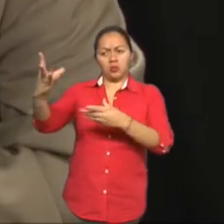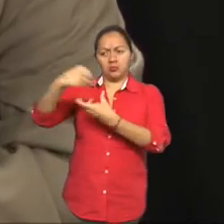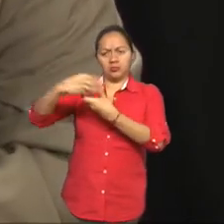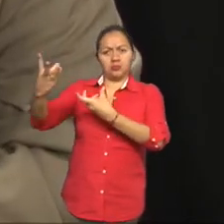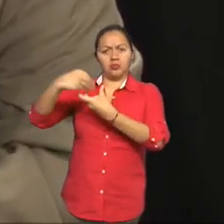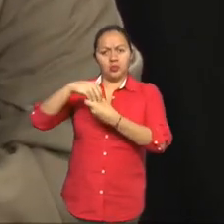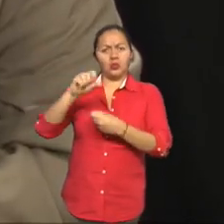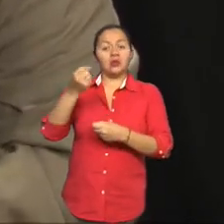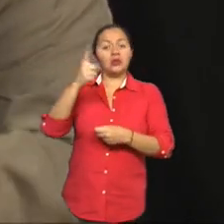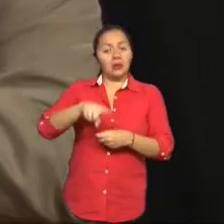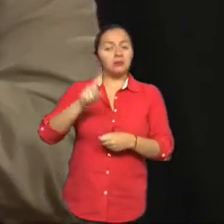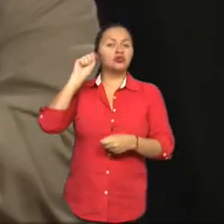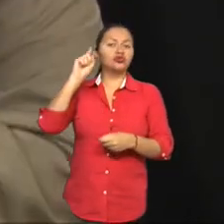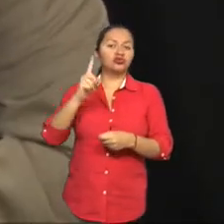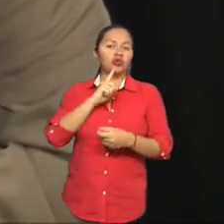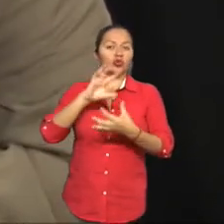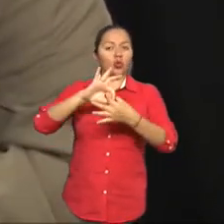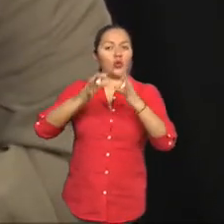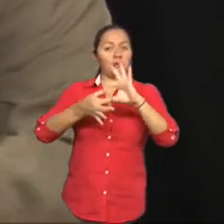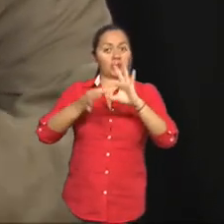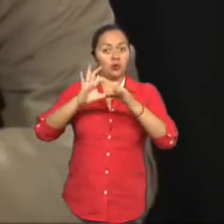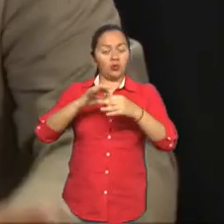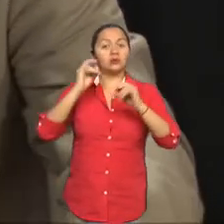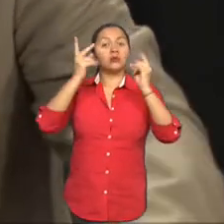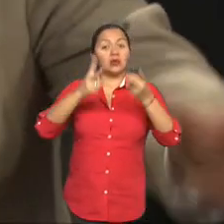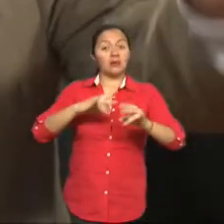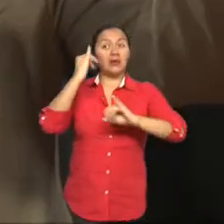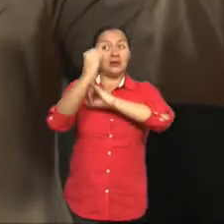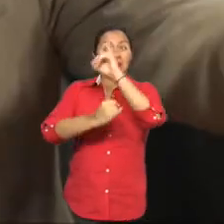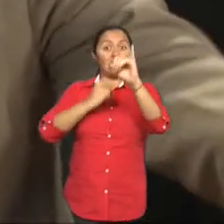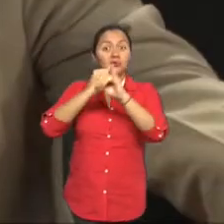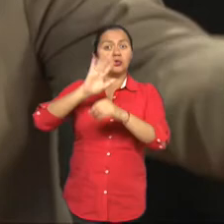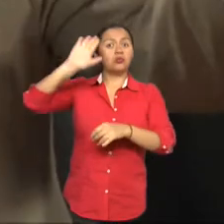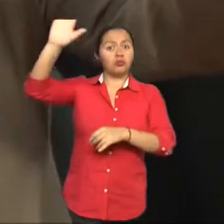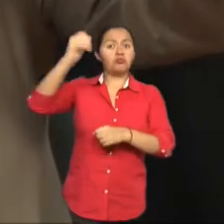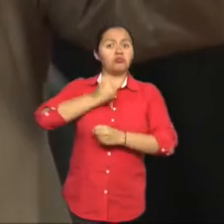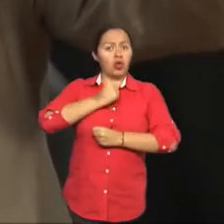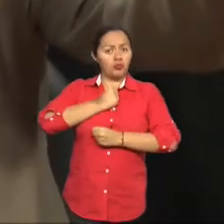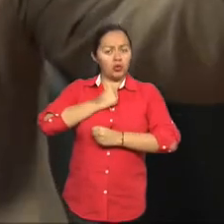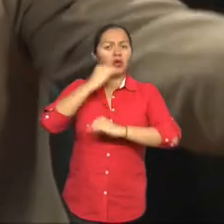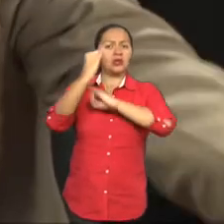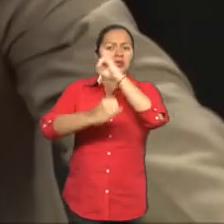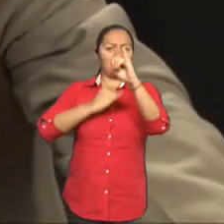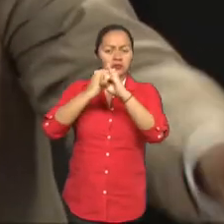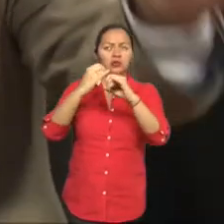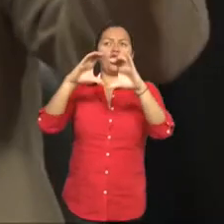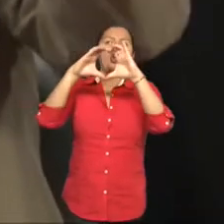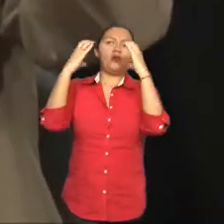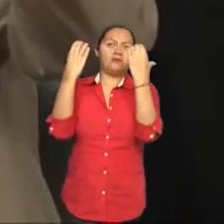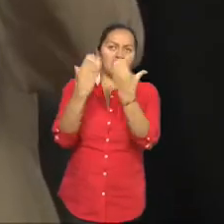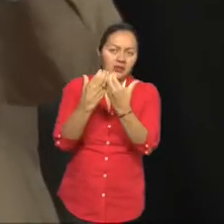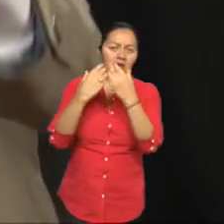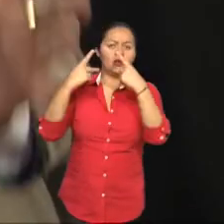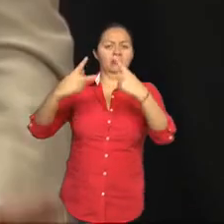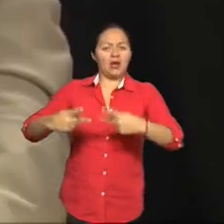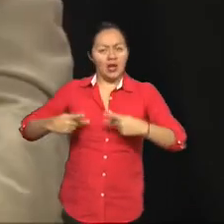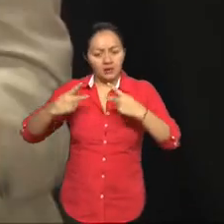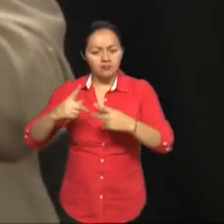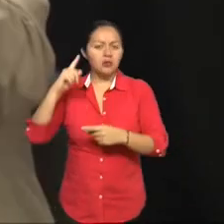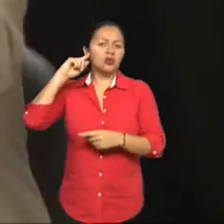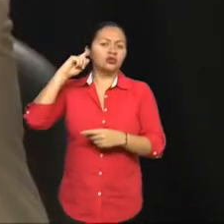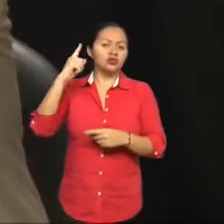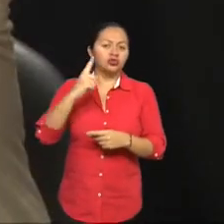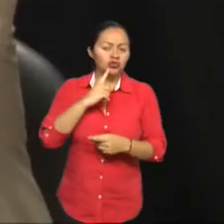los sordolímpicos. Que a nivel internacional los sordolímpicos tienen su propia estructura como Comité Paralímpico,